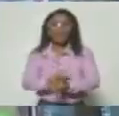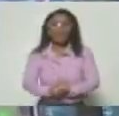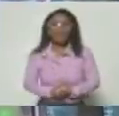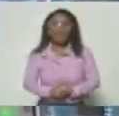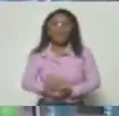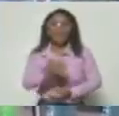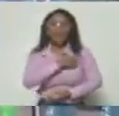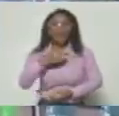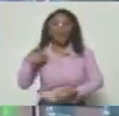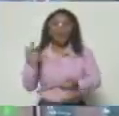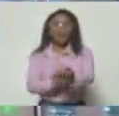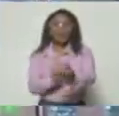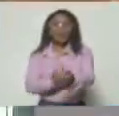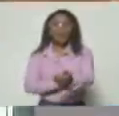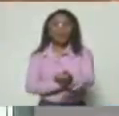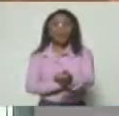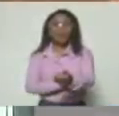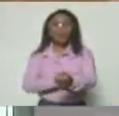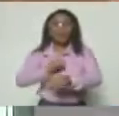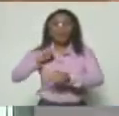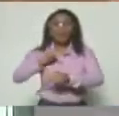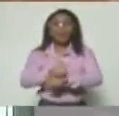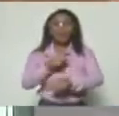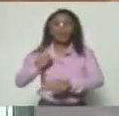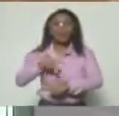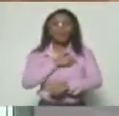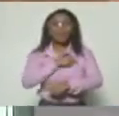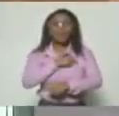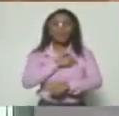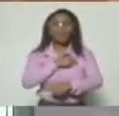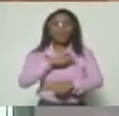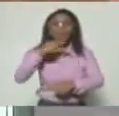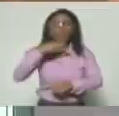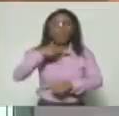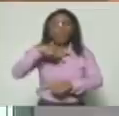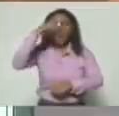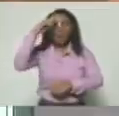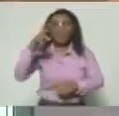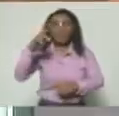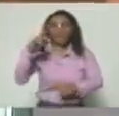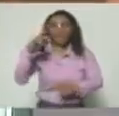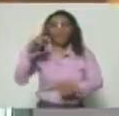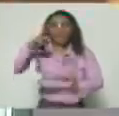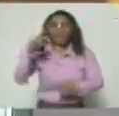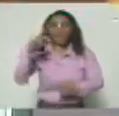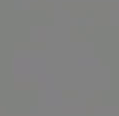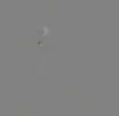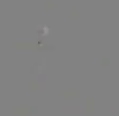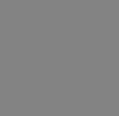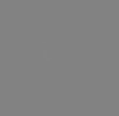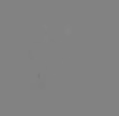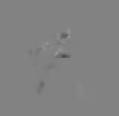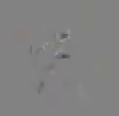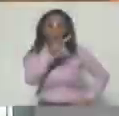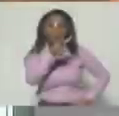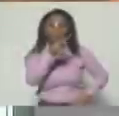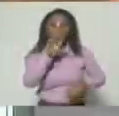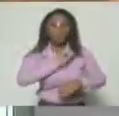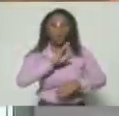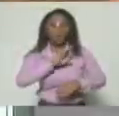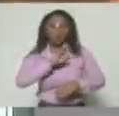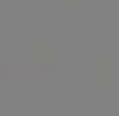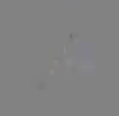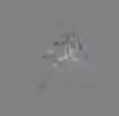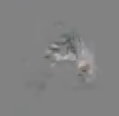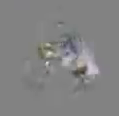querido hermano Alejandro López, temprano nuestro padre libertador vio con su visión clara,